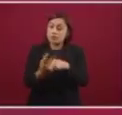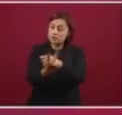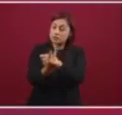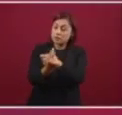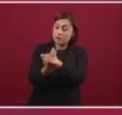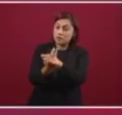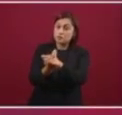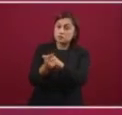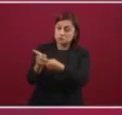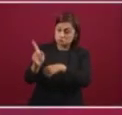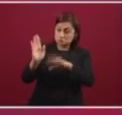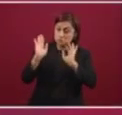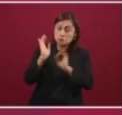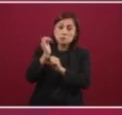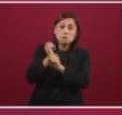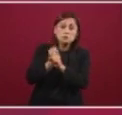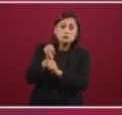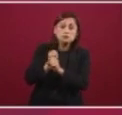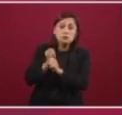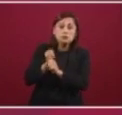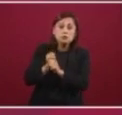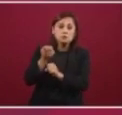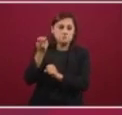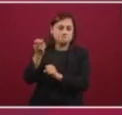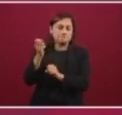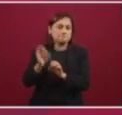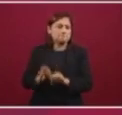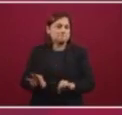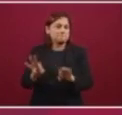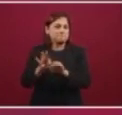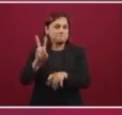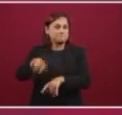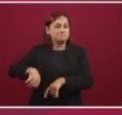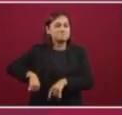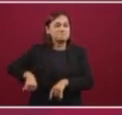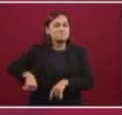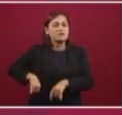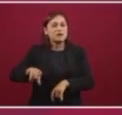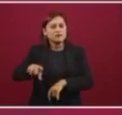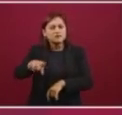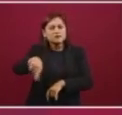recordaran, ese es un buen reportaje. ¿Se acuerdan cuando detuvieron